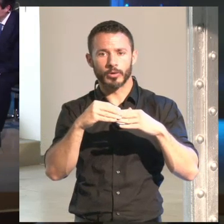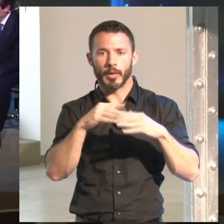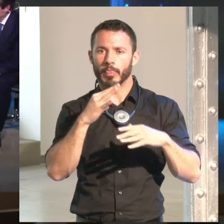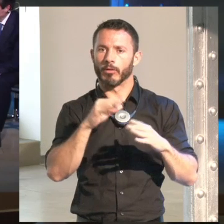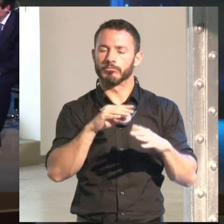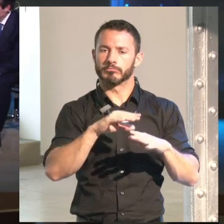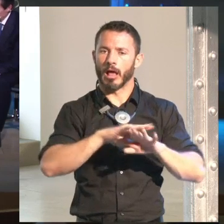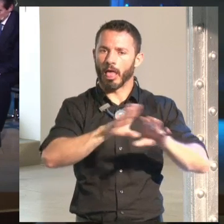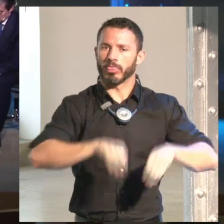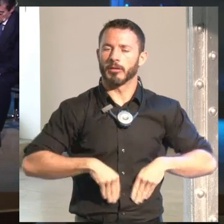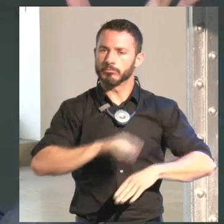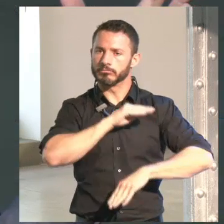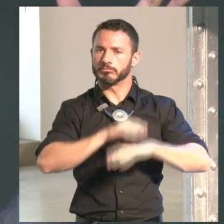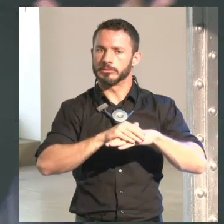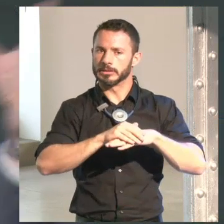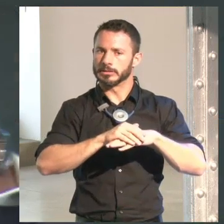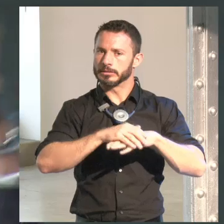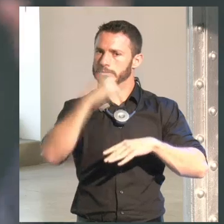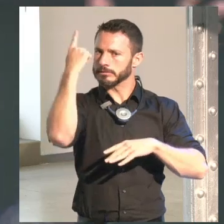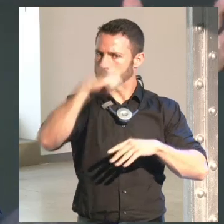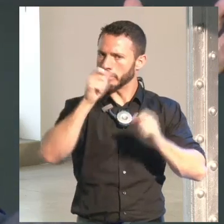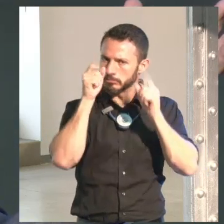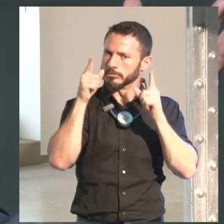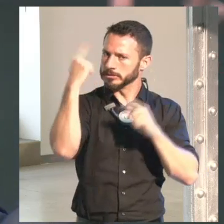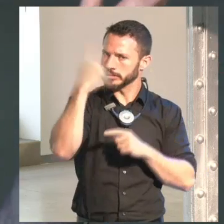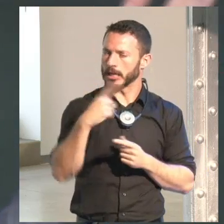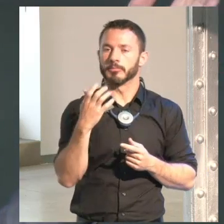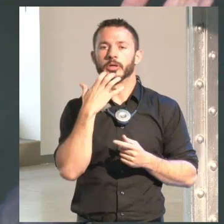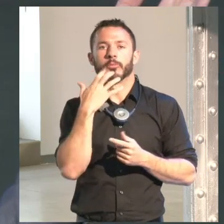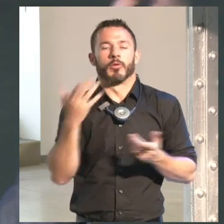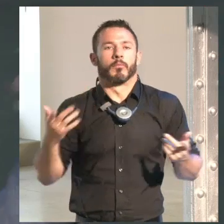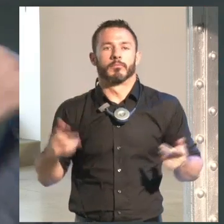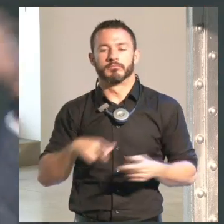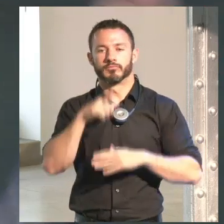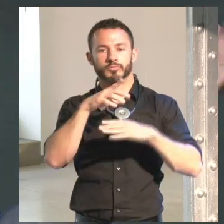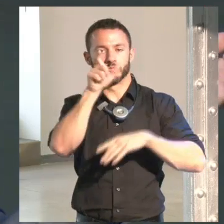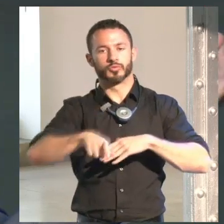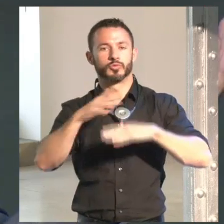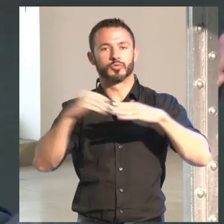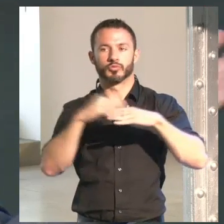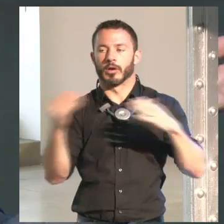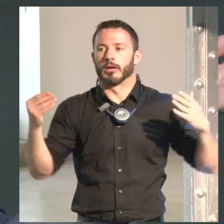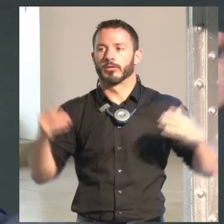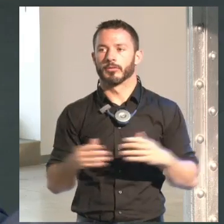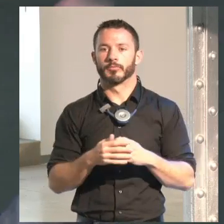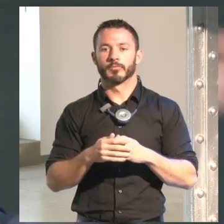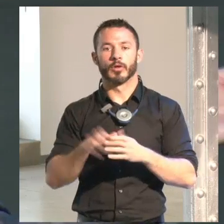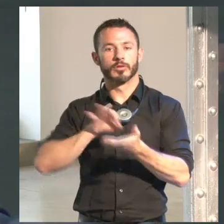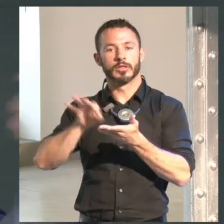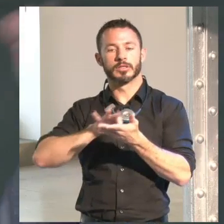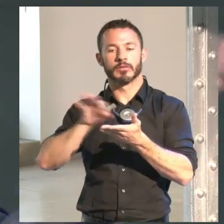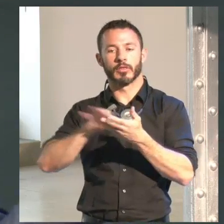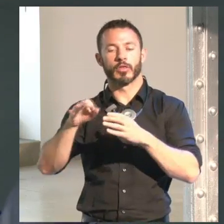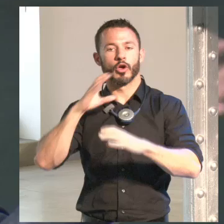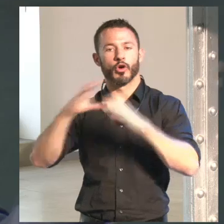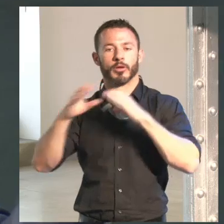¿Realmente piensas que es obvio para un usuario que, por ejemplo, cuando usa un servicio de comunicación como